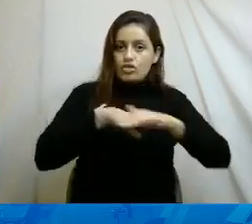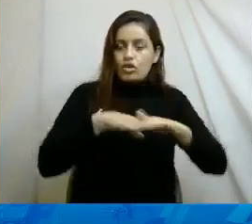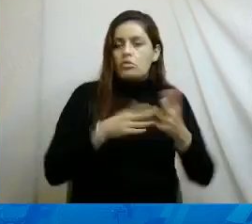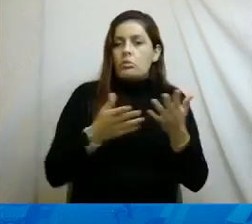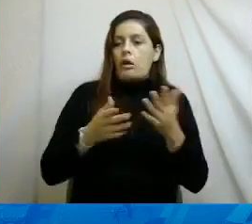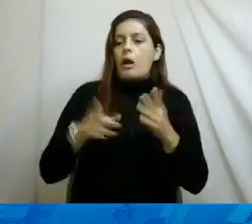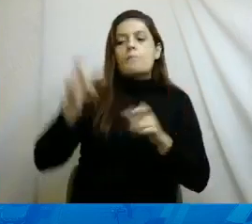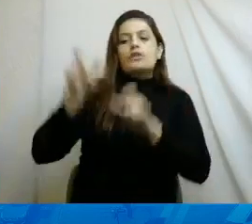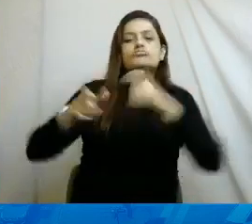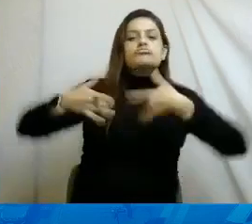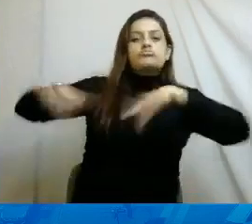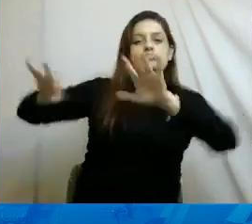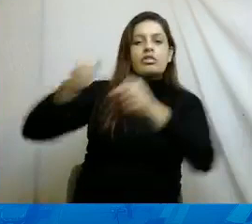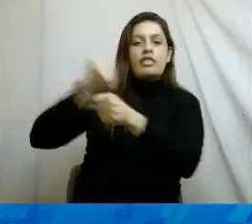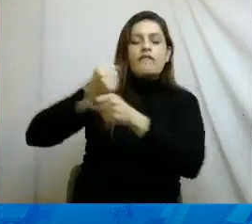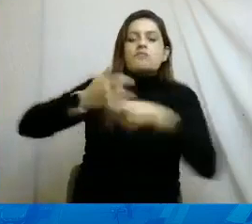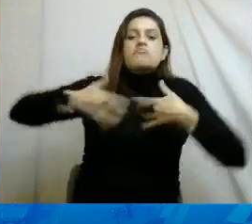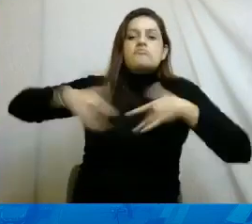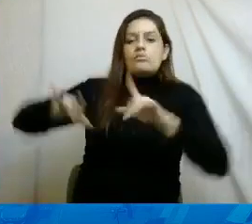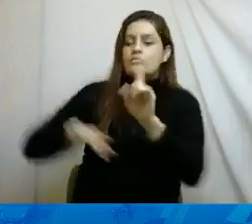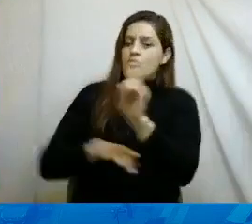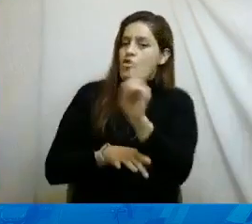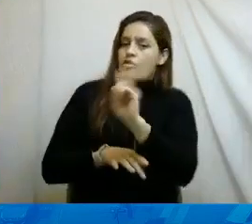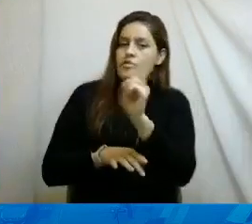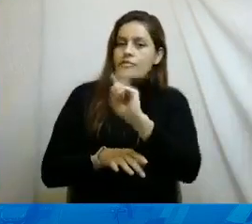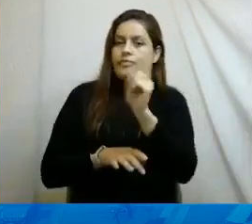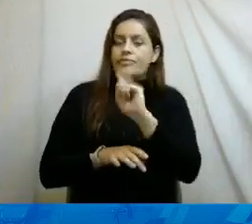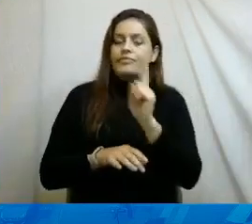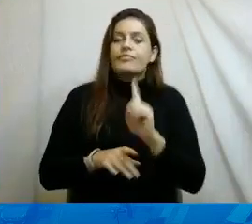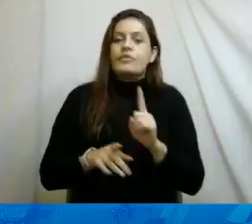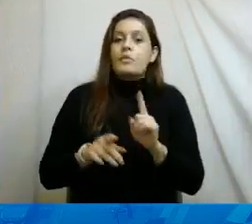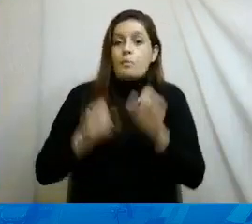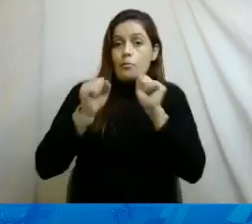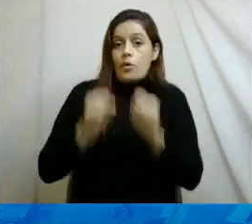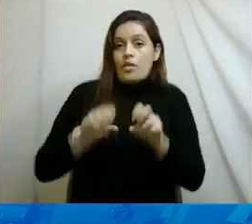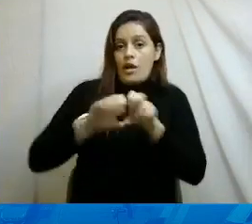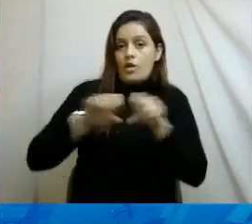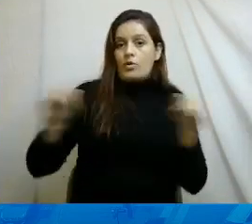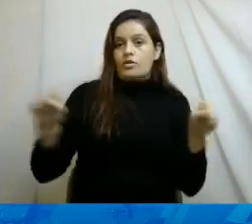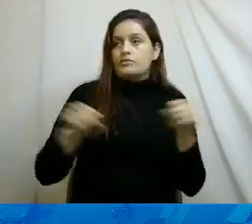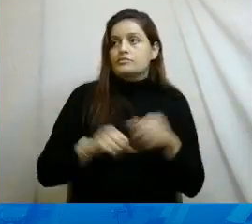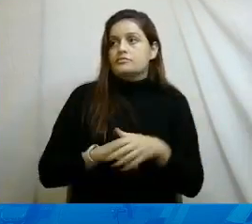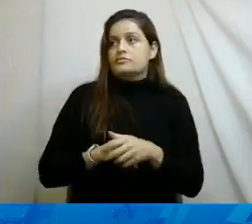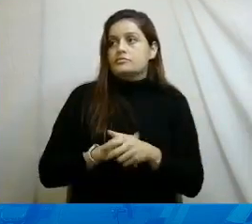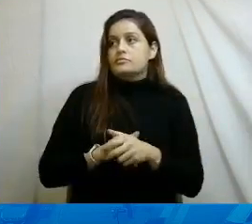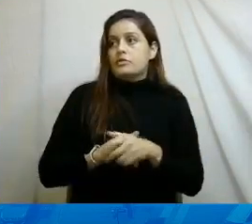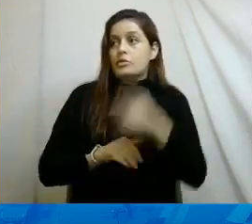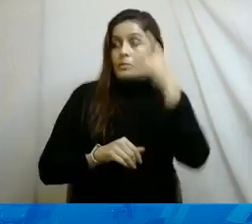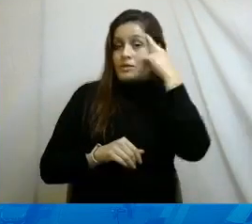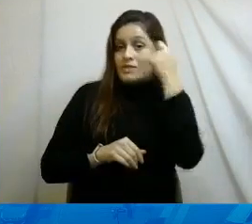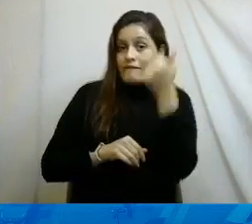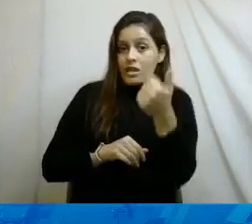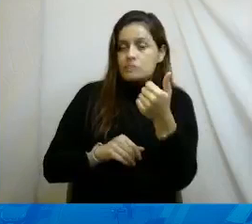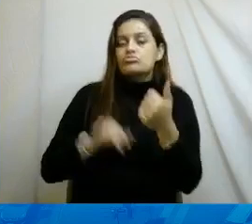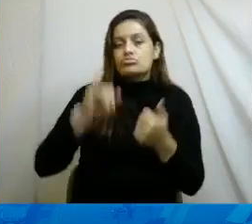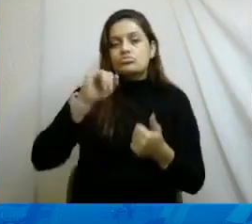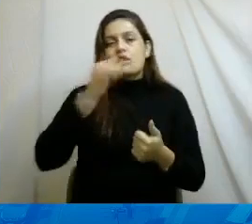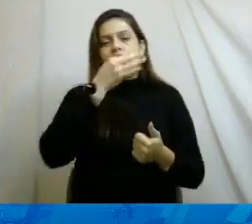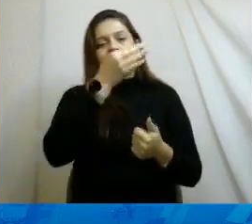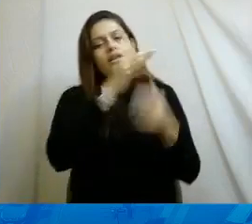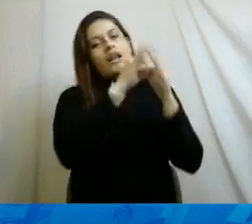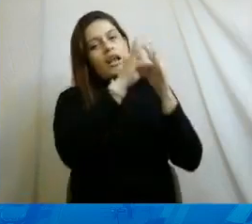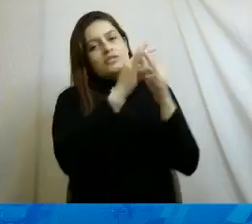económica, ya, para que tenga eso presente y que nos podamos coordinar después de este consejo. ¿Le parece? Muchas gracias, señora